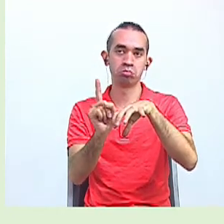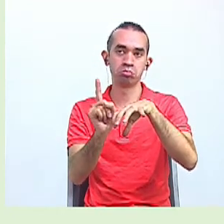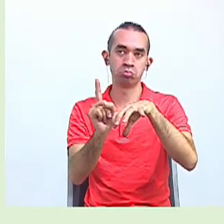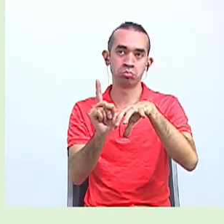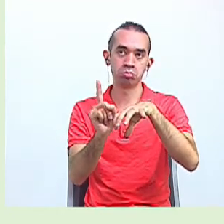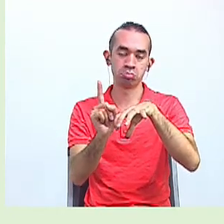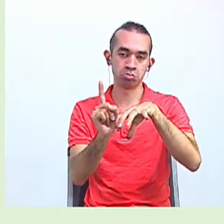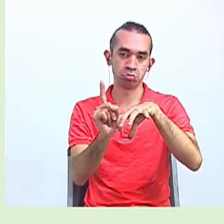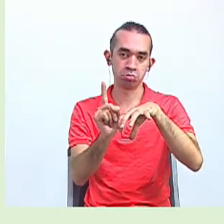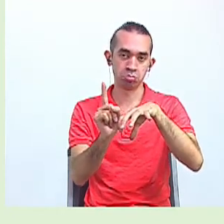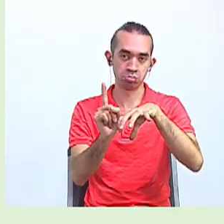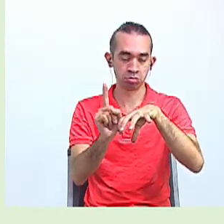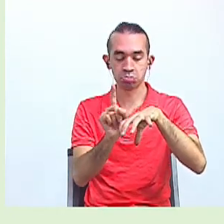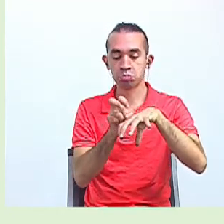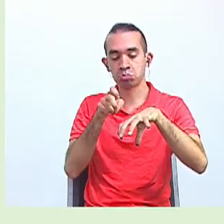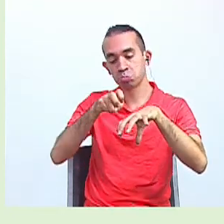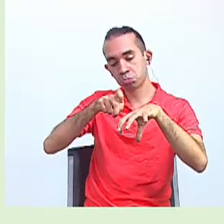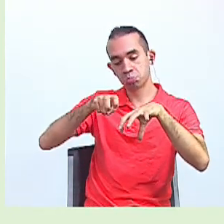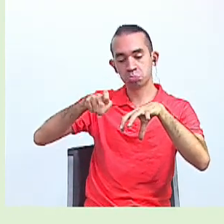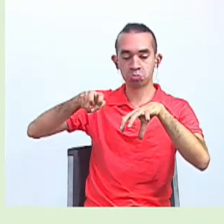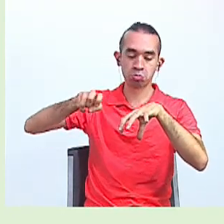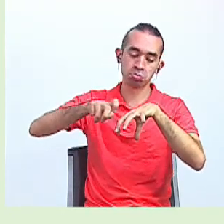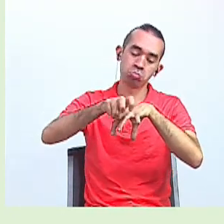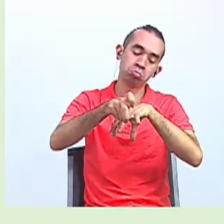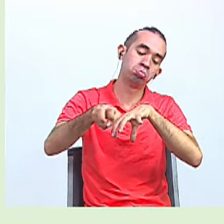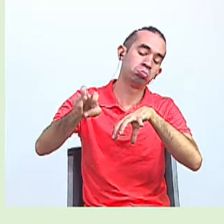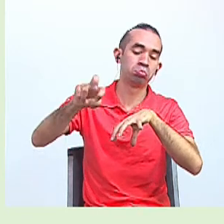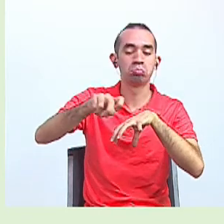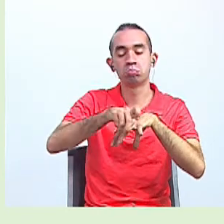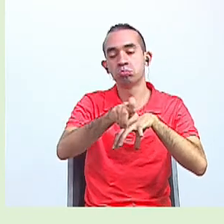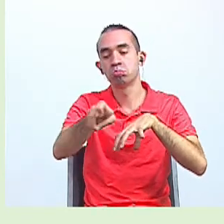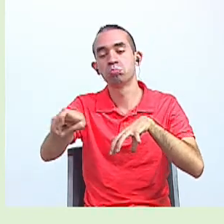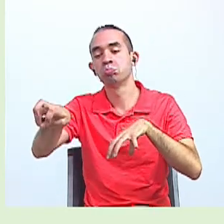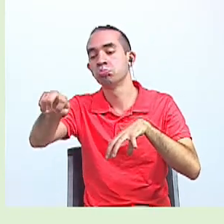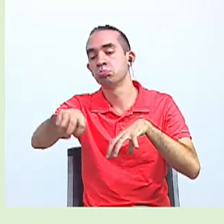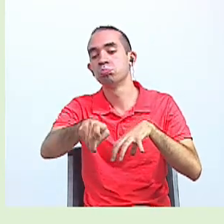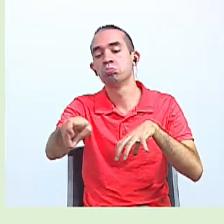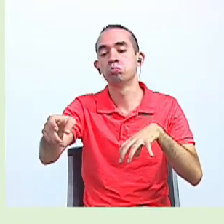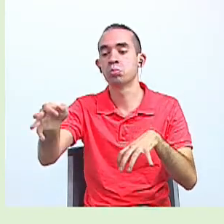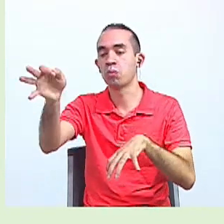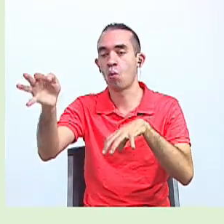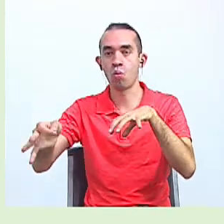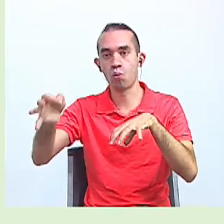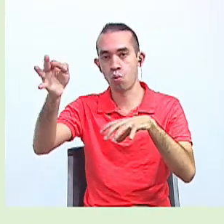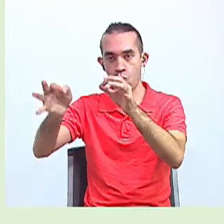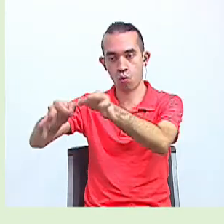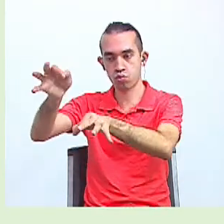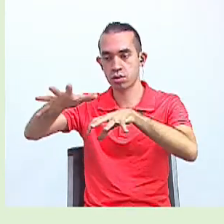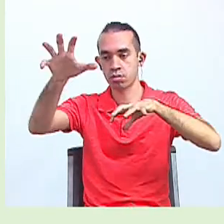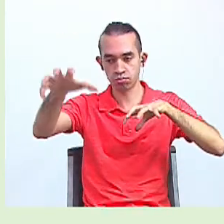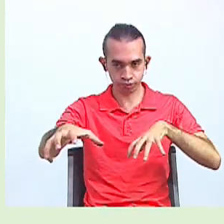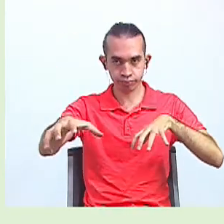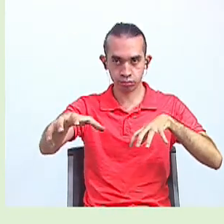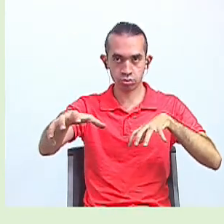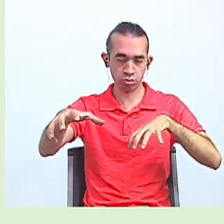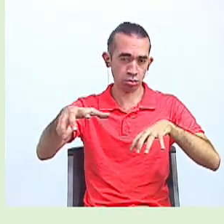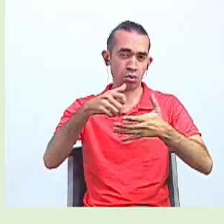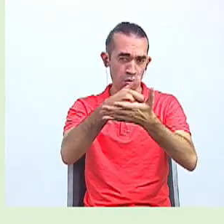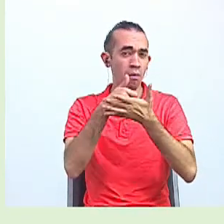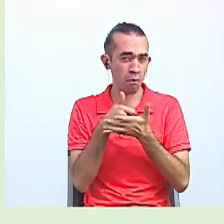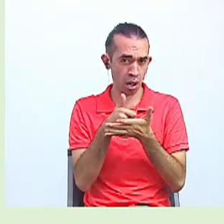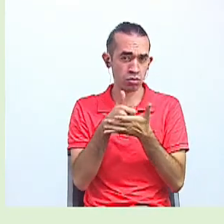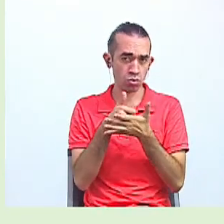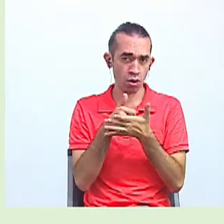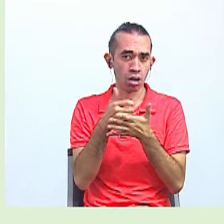desde el Parque Alberto Manuel Brenes hacia los tribunales de justicia. Ustedes me ayudarían a encontrar